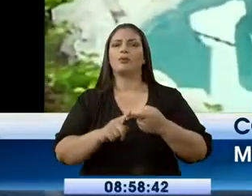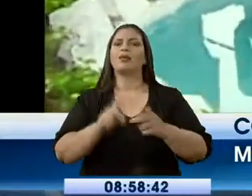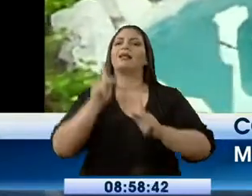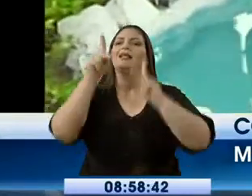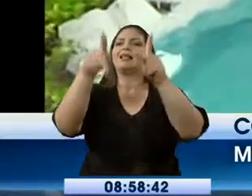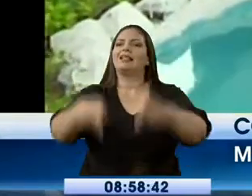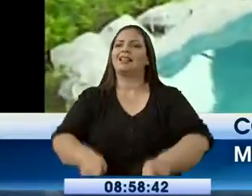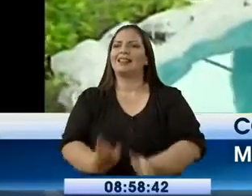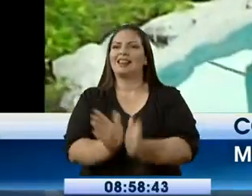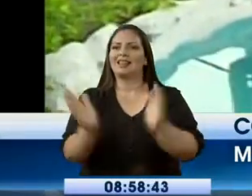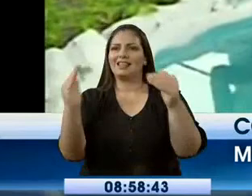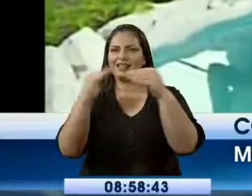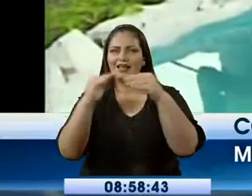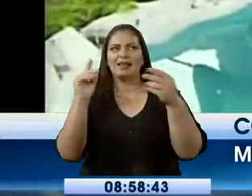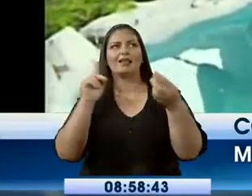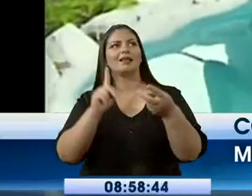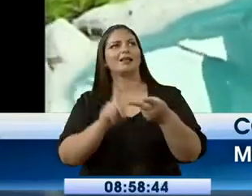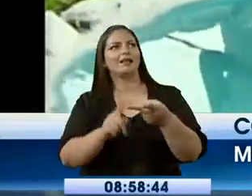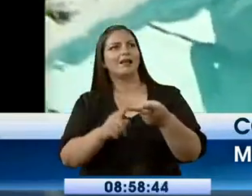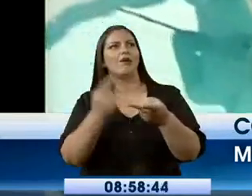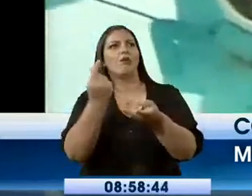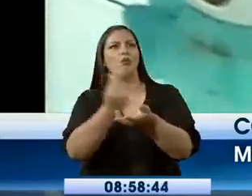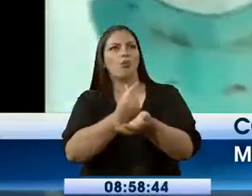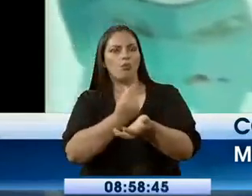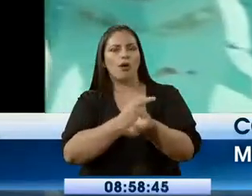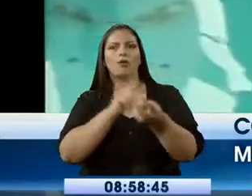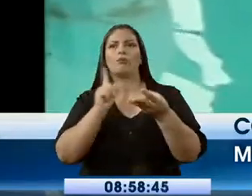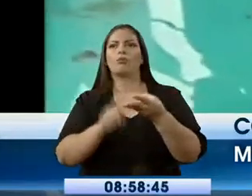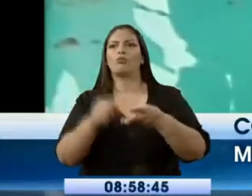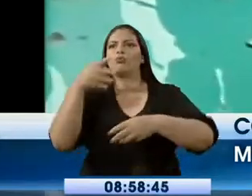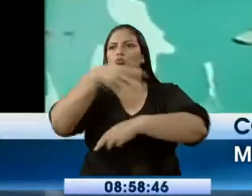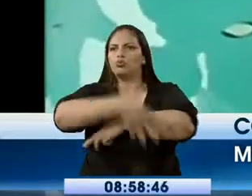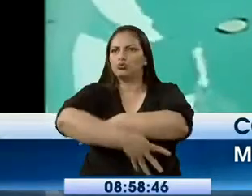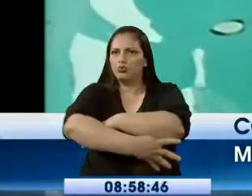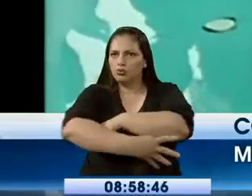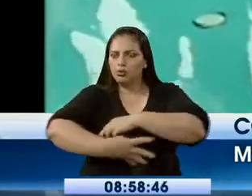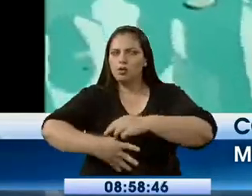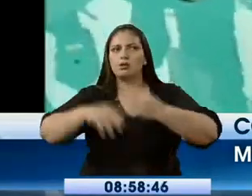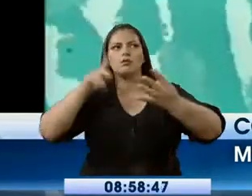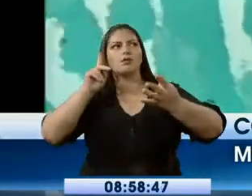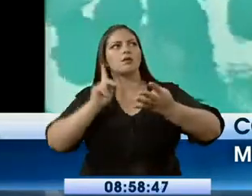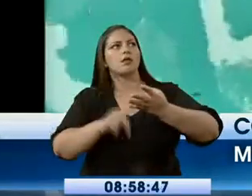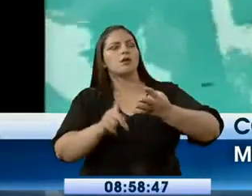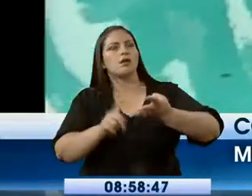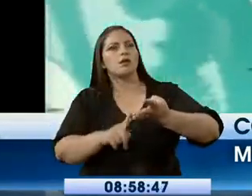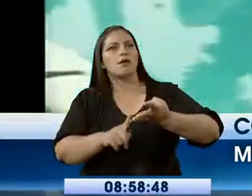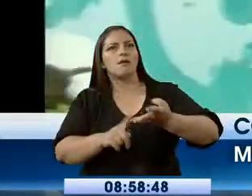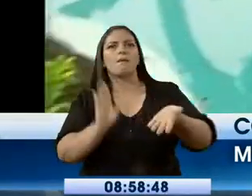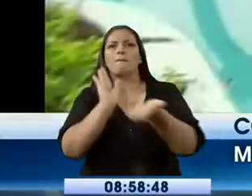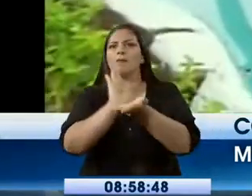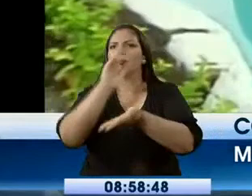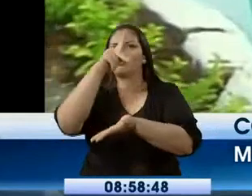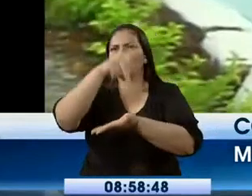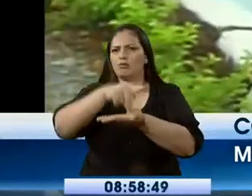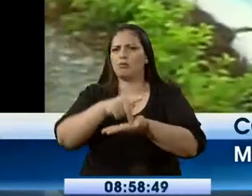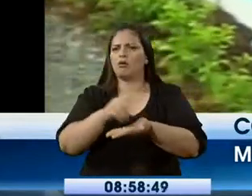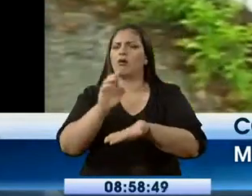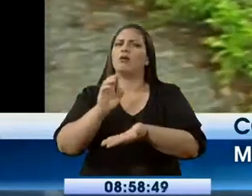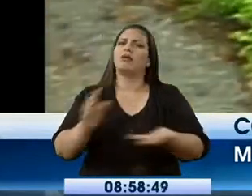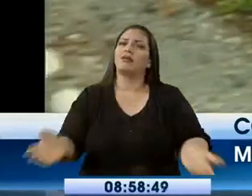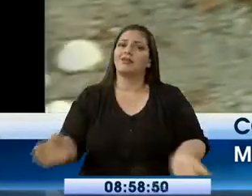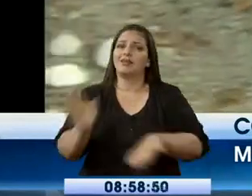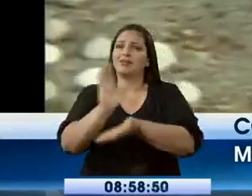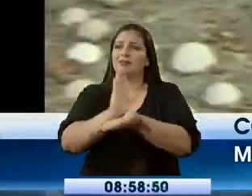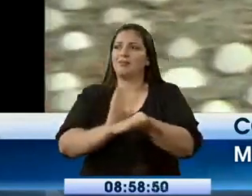Trinitaria con barrios participando, en el suburbio, en el Guasmo. Mira, son 14 barrios entusiastas. Lo